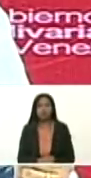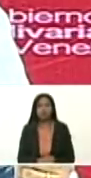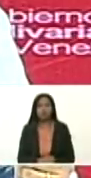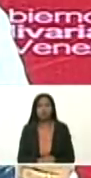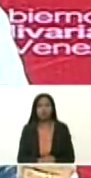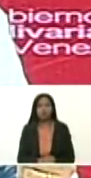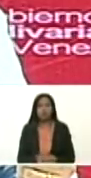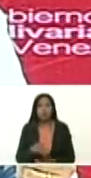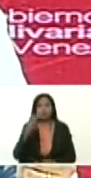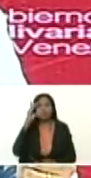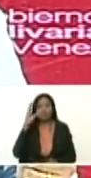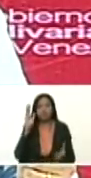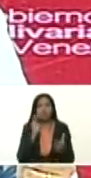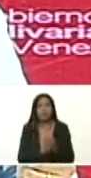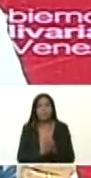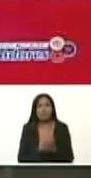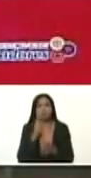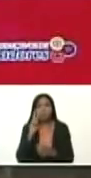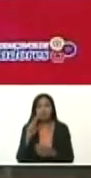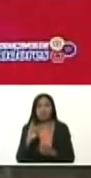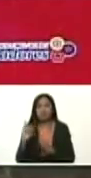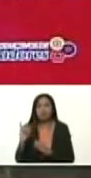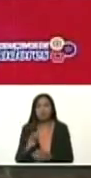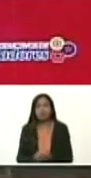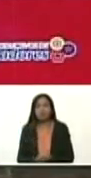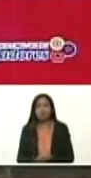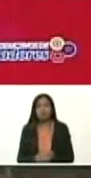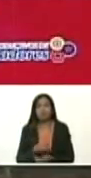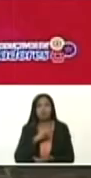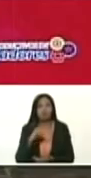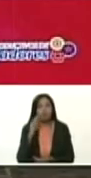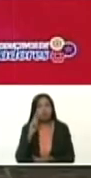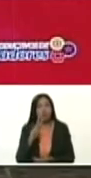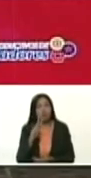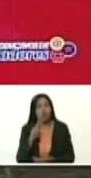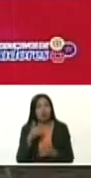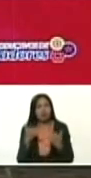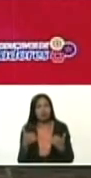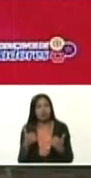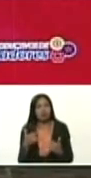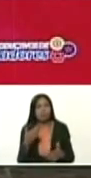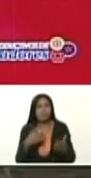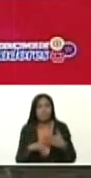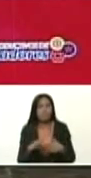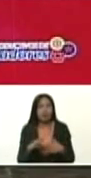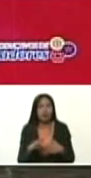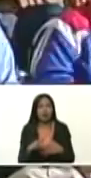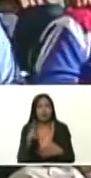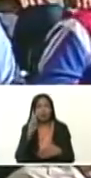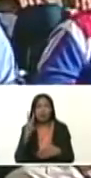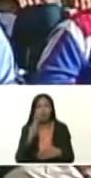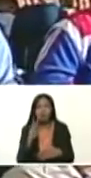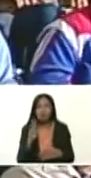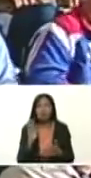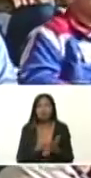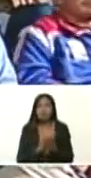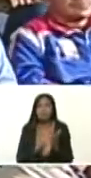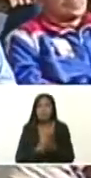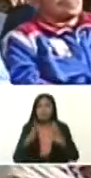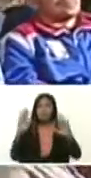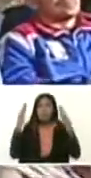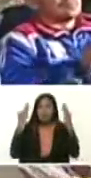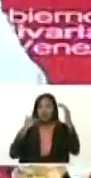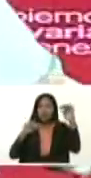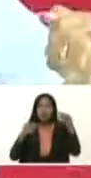Delcy, compañera, compañero, fíjense, tomemos en cuenta. Vamos a pararle bola a la Universidad de Trabajadores